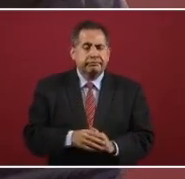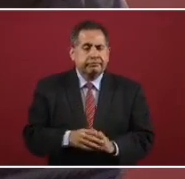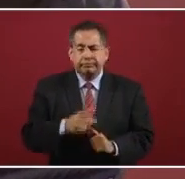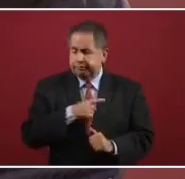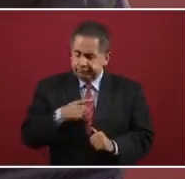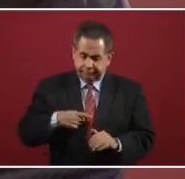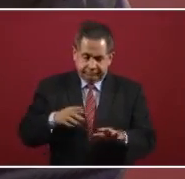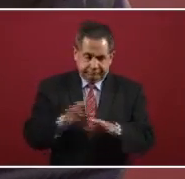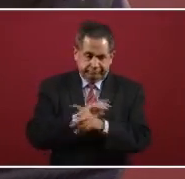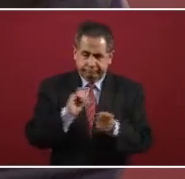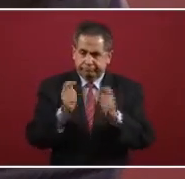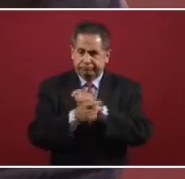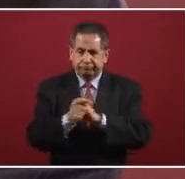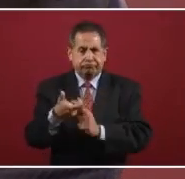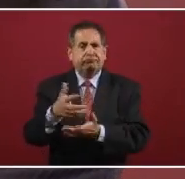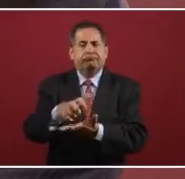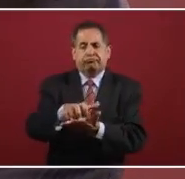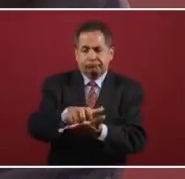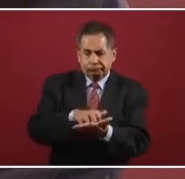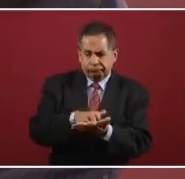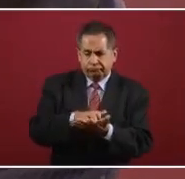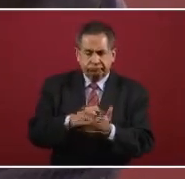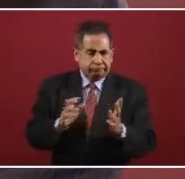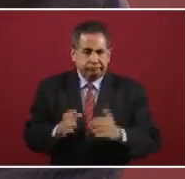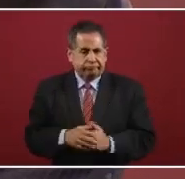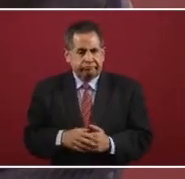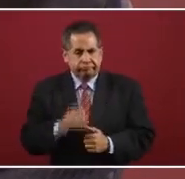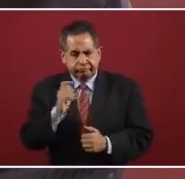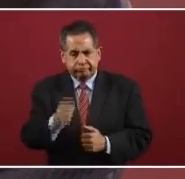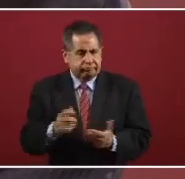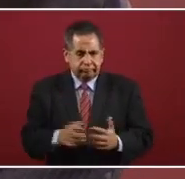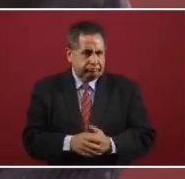debe de haber austeridad, no puede haber